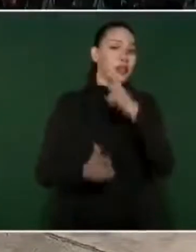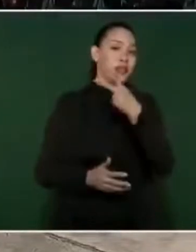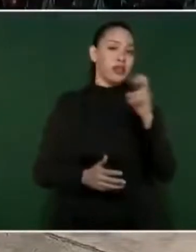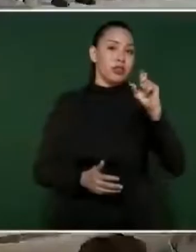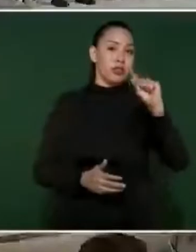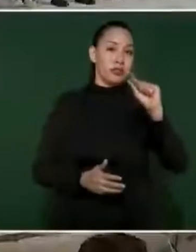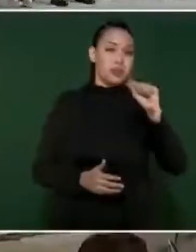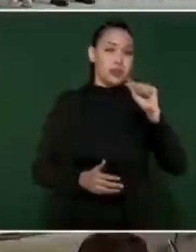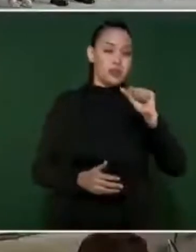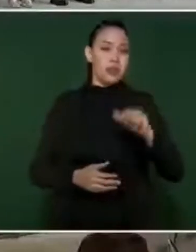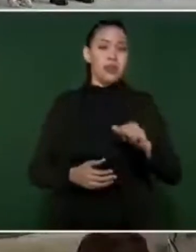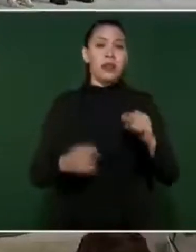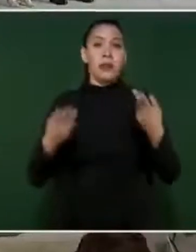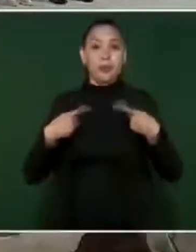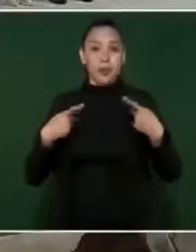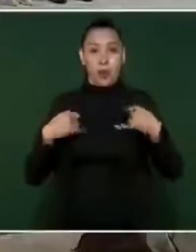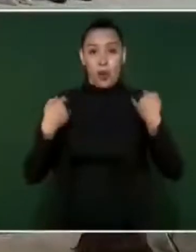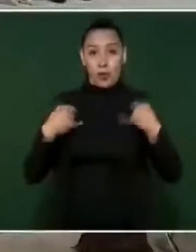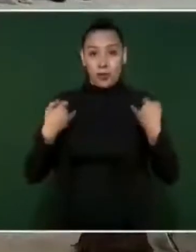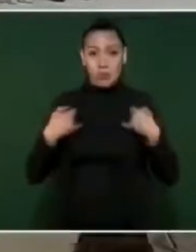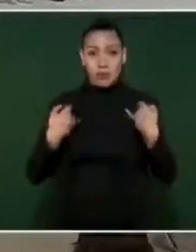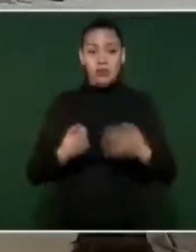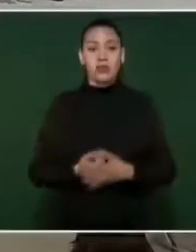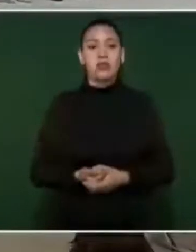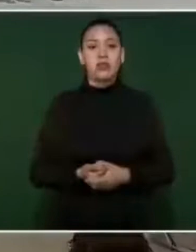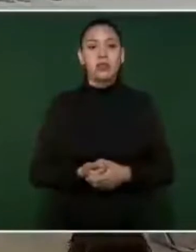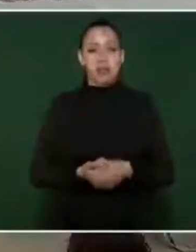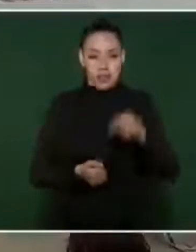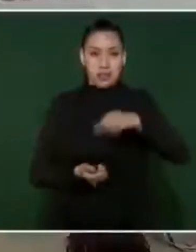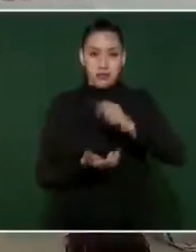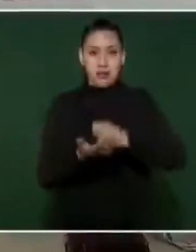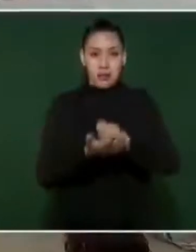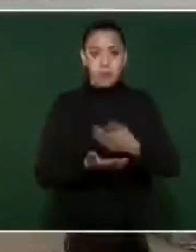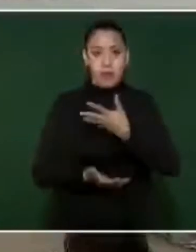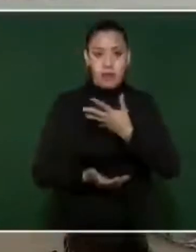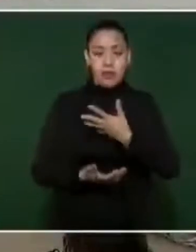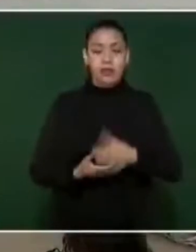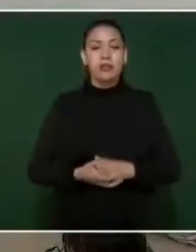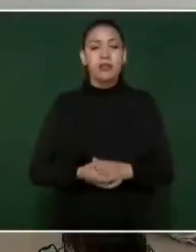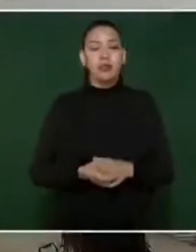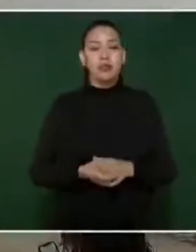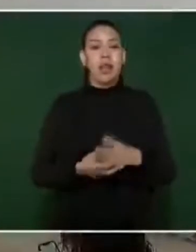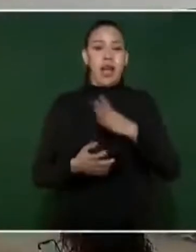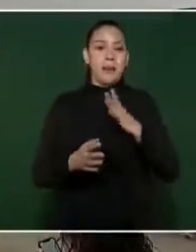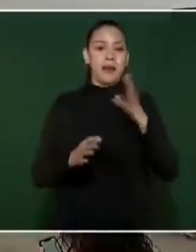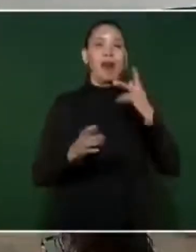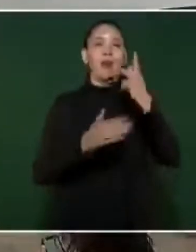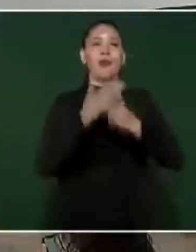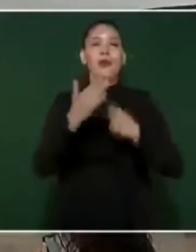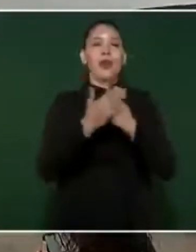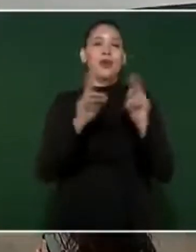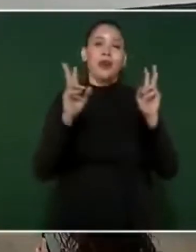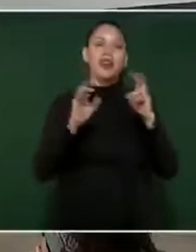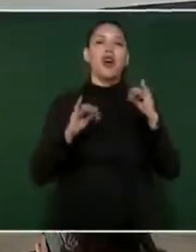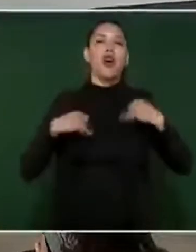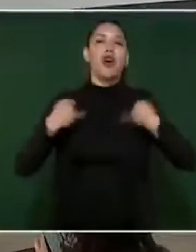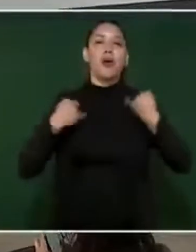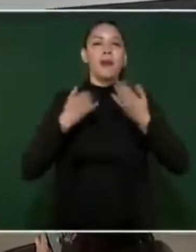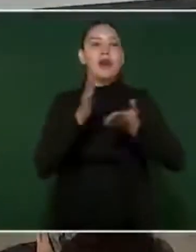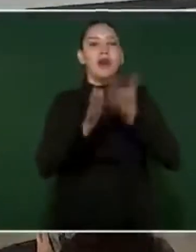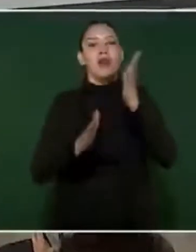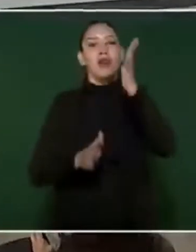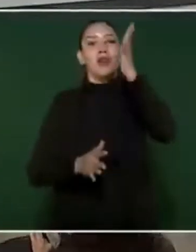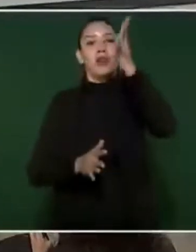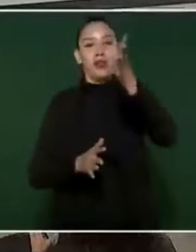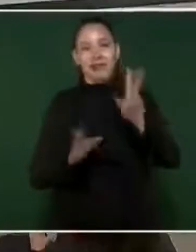3,270 jóvenes en Tamaulipas del programa Jóvenes Construyendo el Futuro.